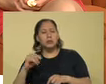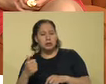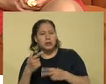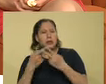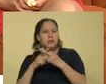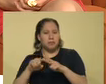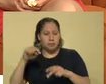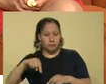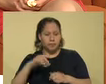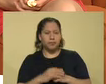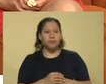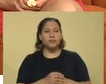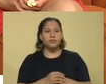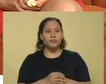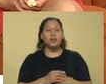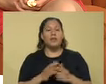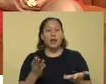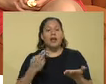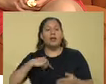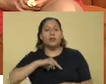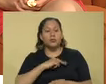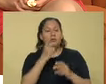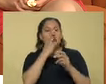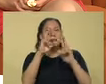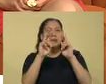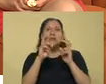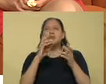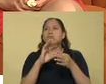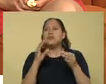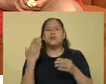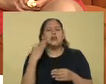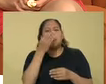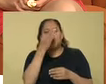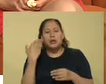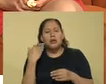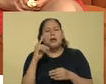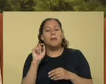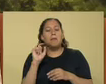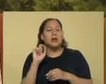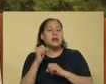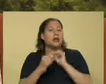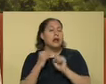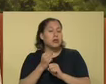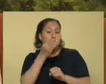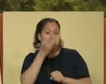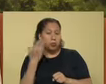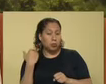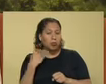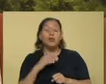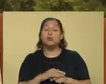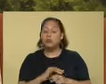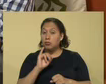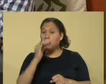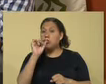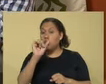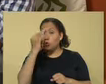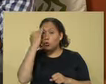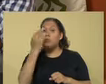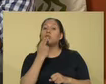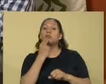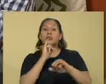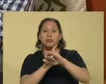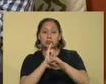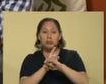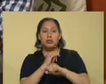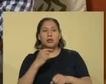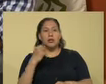95-96. Estamos hablando hace poquito menos de 20 años. Realmente es muy poco el tiempo. Yo estaba